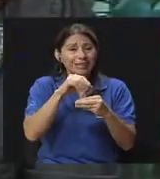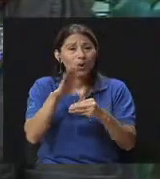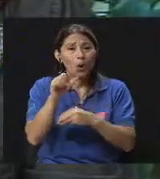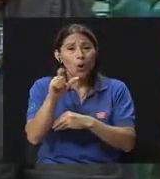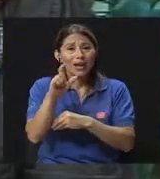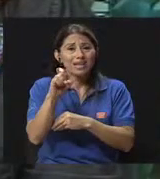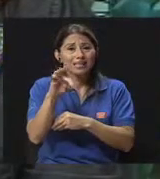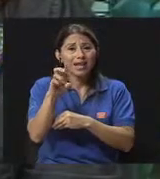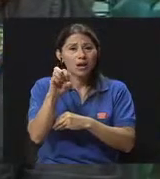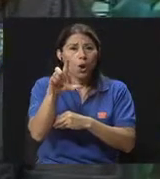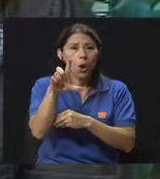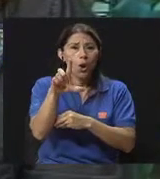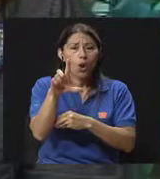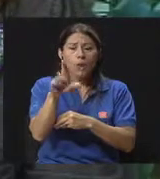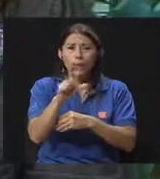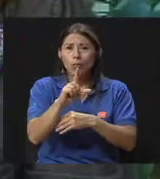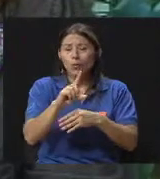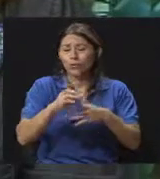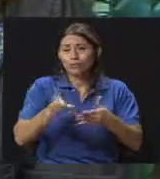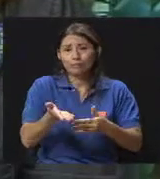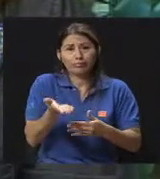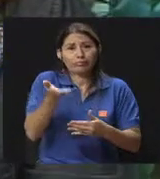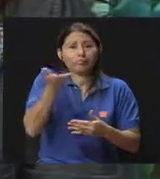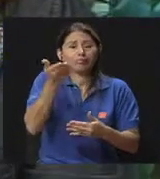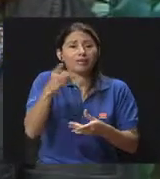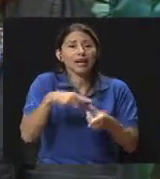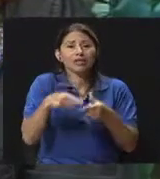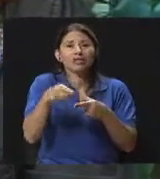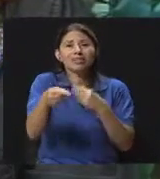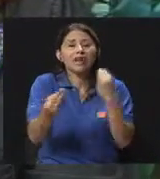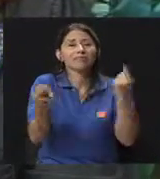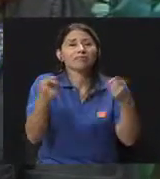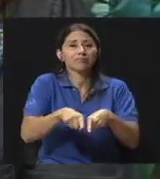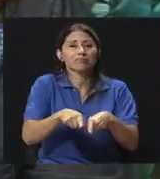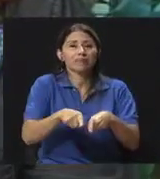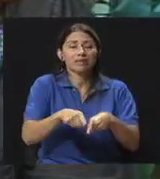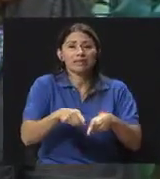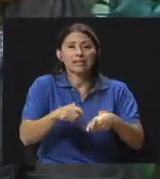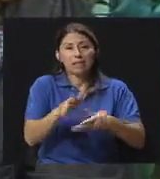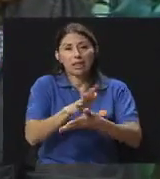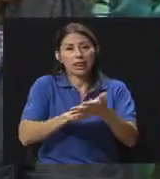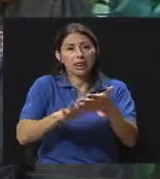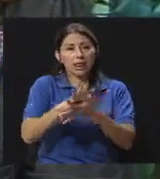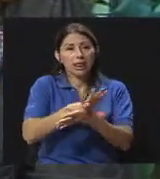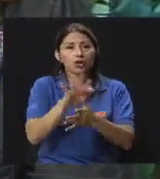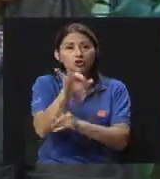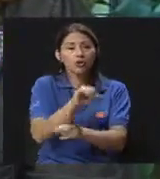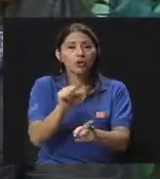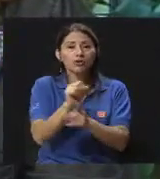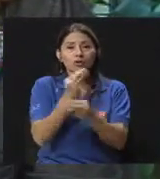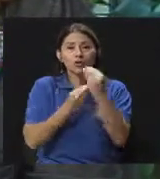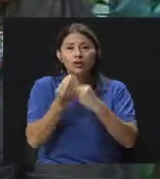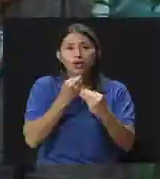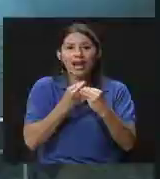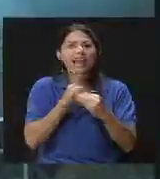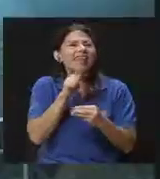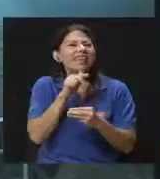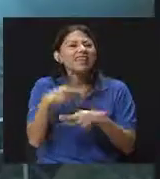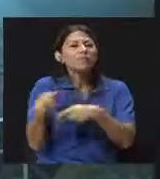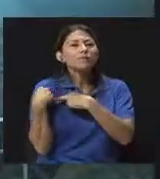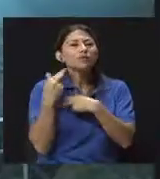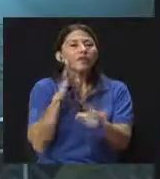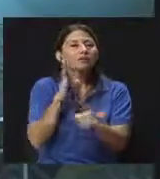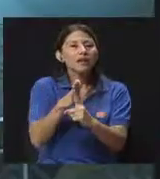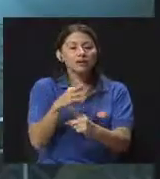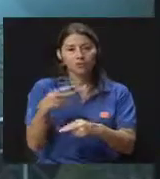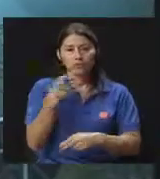y es un niño rollizo. Entonces, esos niños están con alteración de su estado nutricional y los padres son los responsables directos de velar